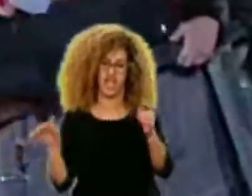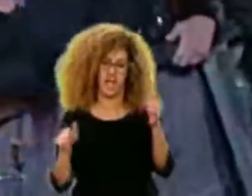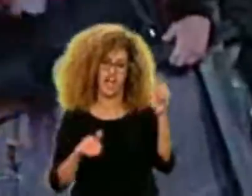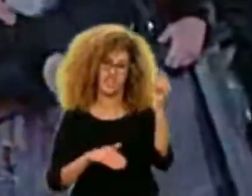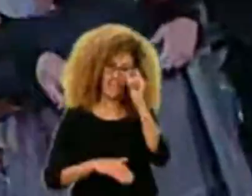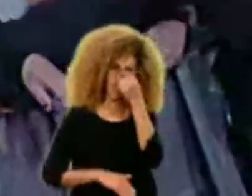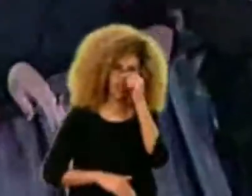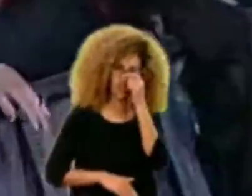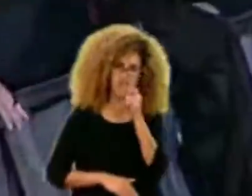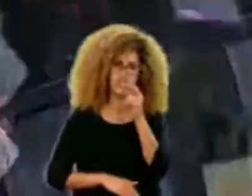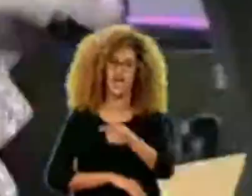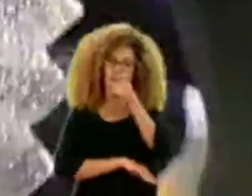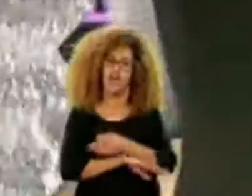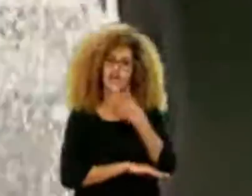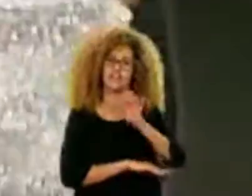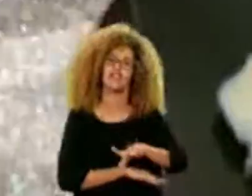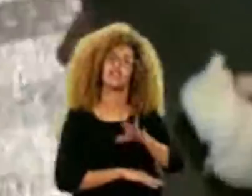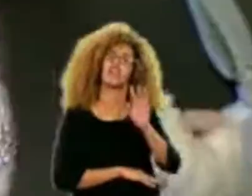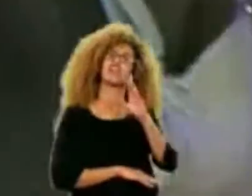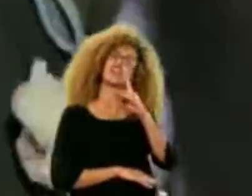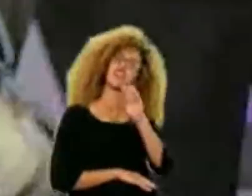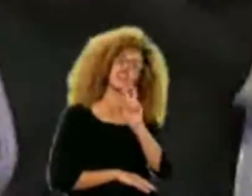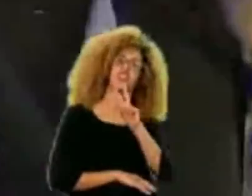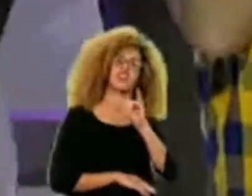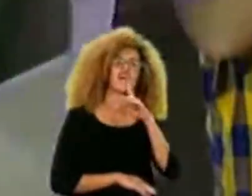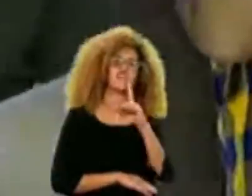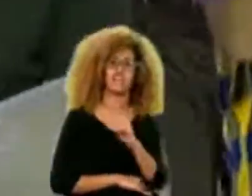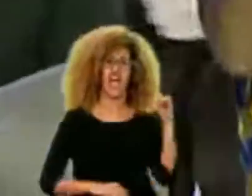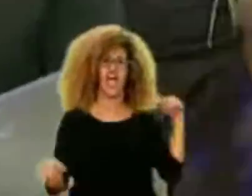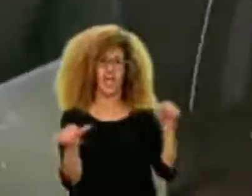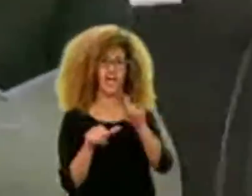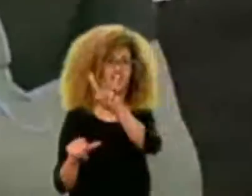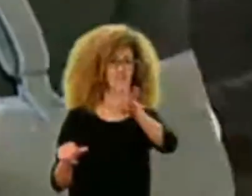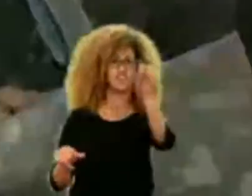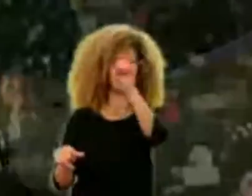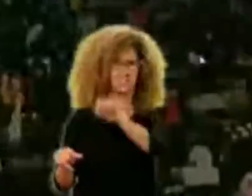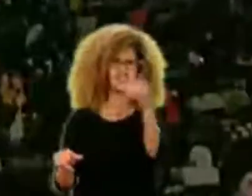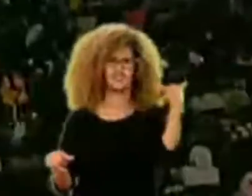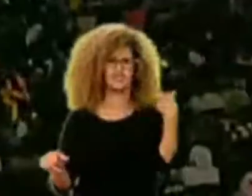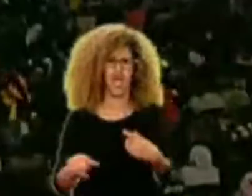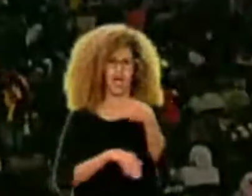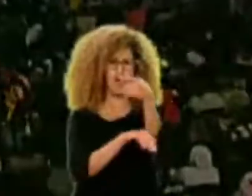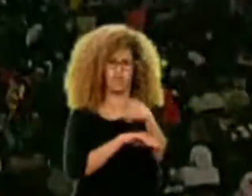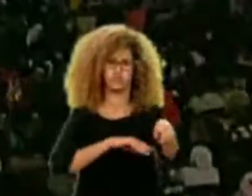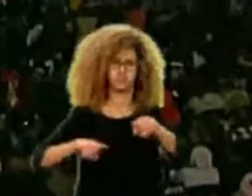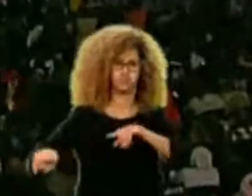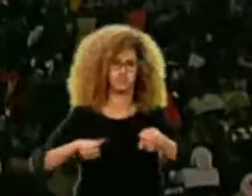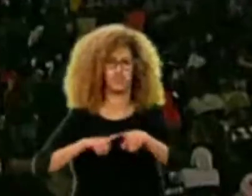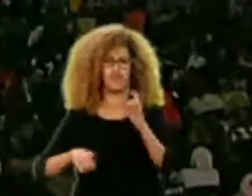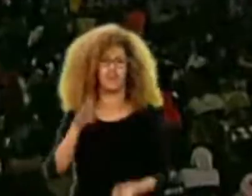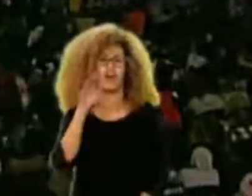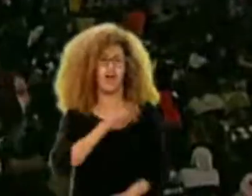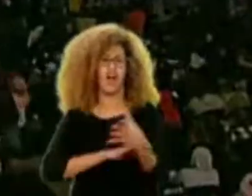Zurita, que hoy se convirtió en David de Bettencourt. 14 años ya lleva David dirigiendo esta murga creada en